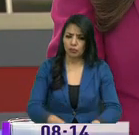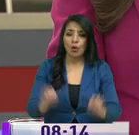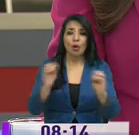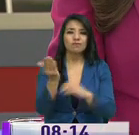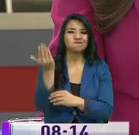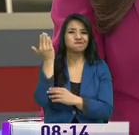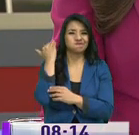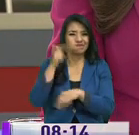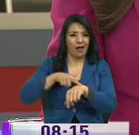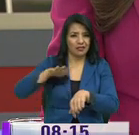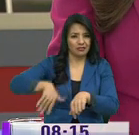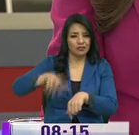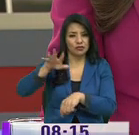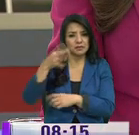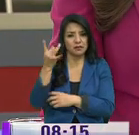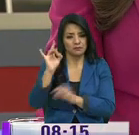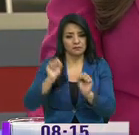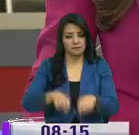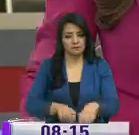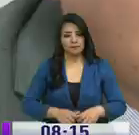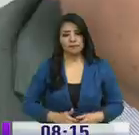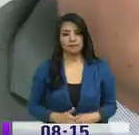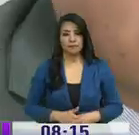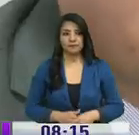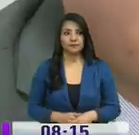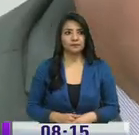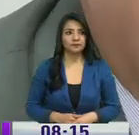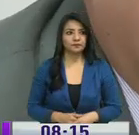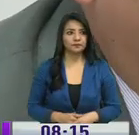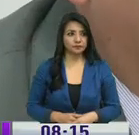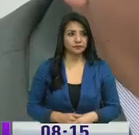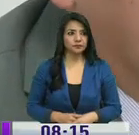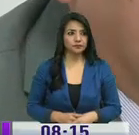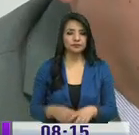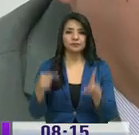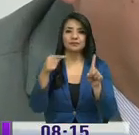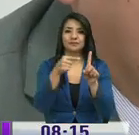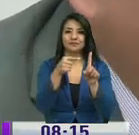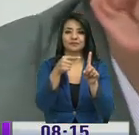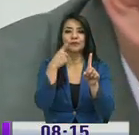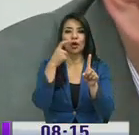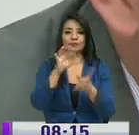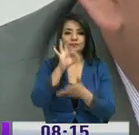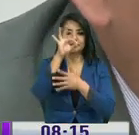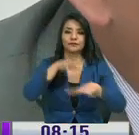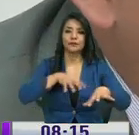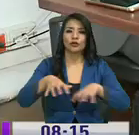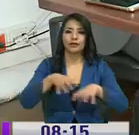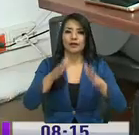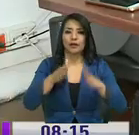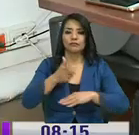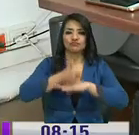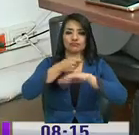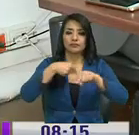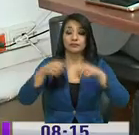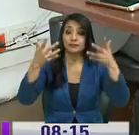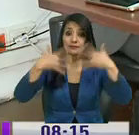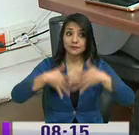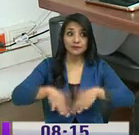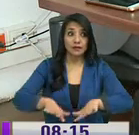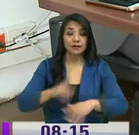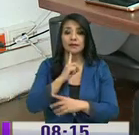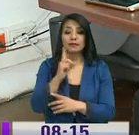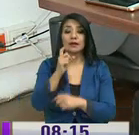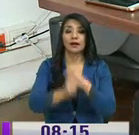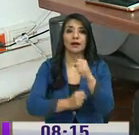que quedaron rezagados en el 2018. Javier Guarderas, coordinador de la Agencia Metropolitana de Tránsito, concluye que en